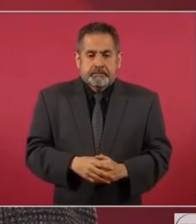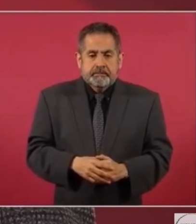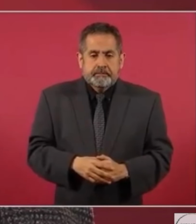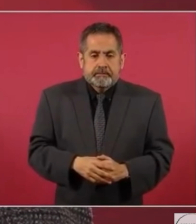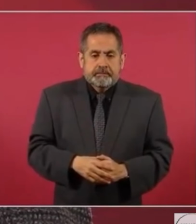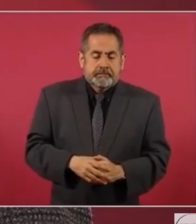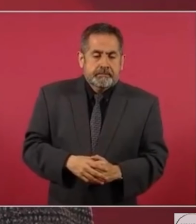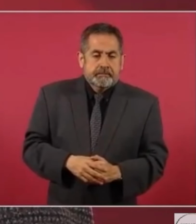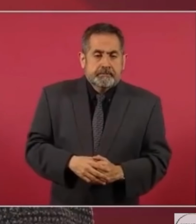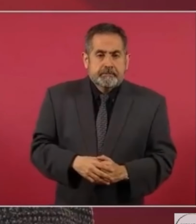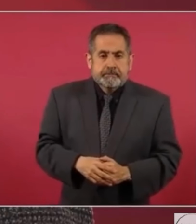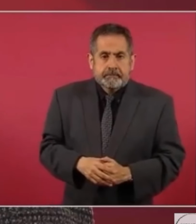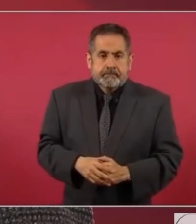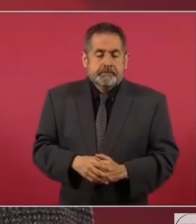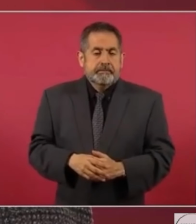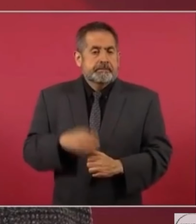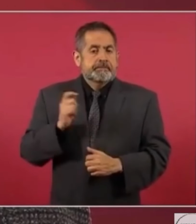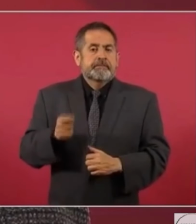pues